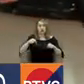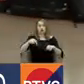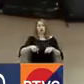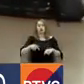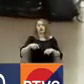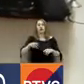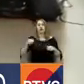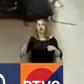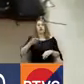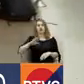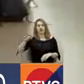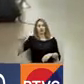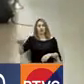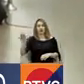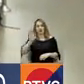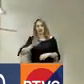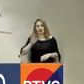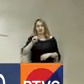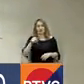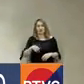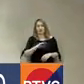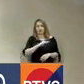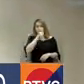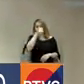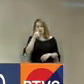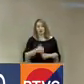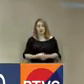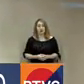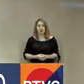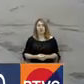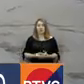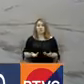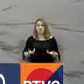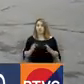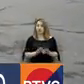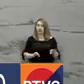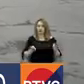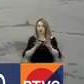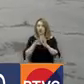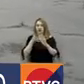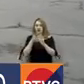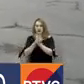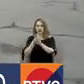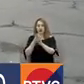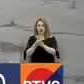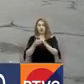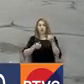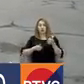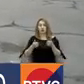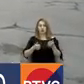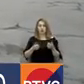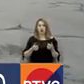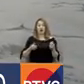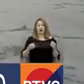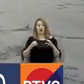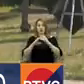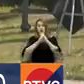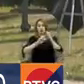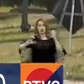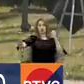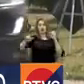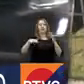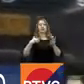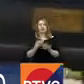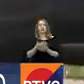de antioquia durante este fin de semana un input importante información a tener en cuenta y es que el túnel de oriente opera hasta las